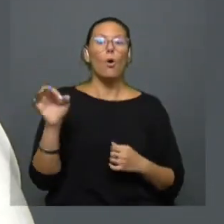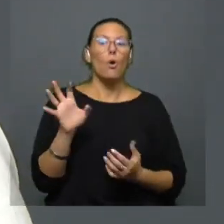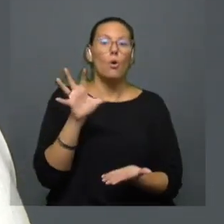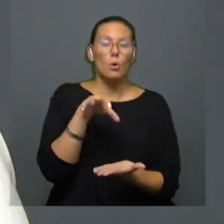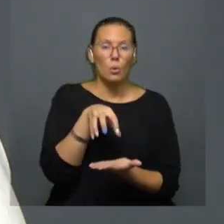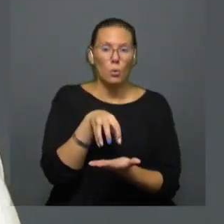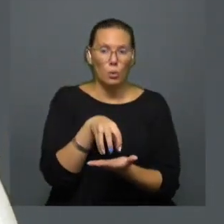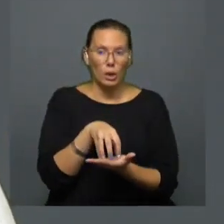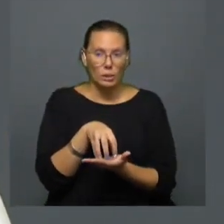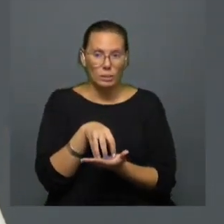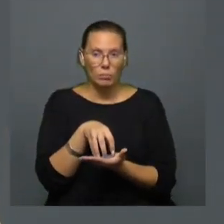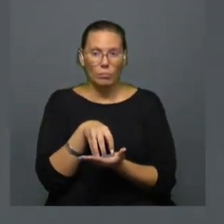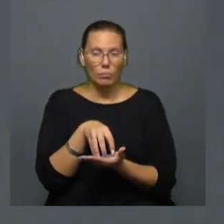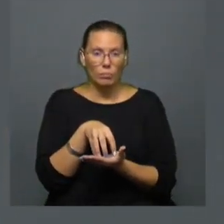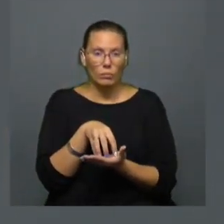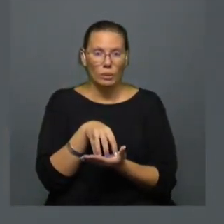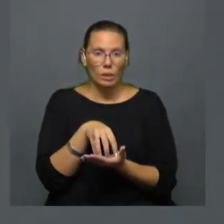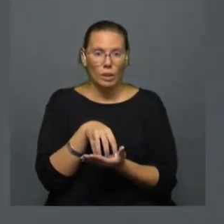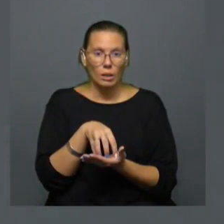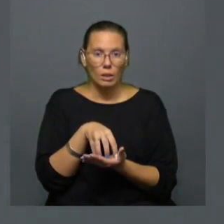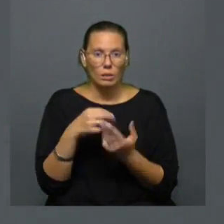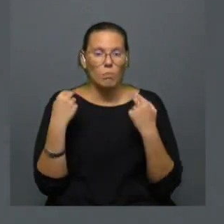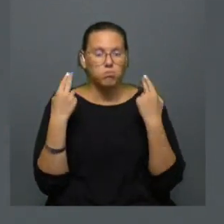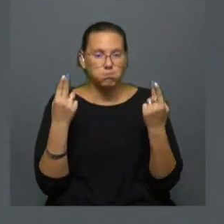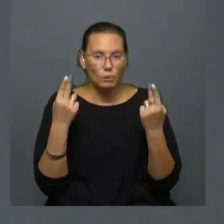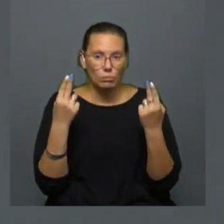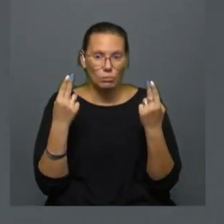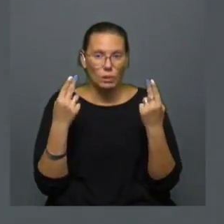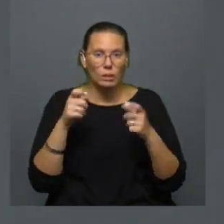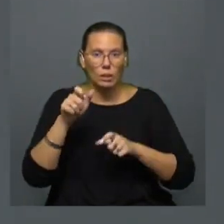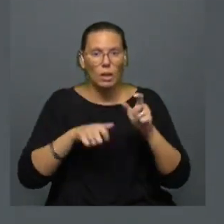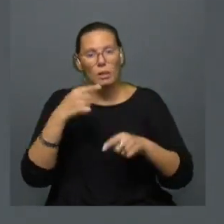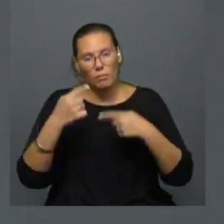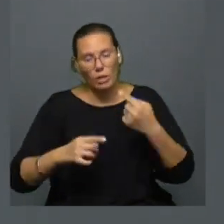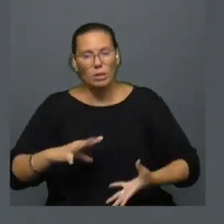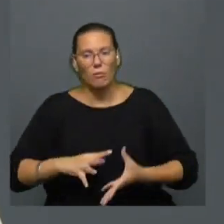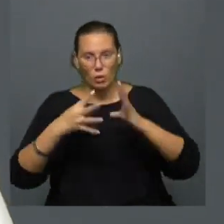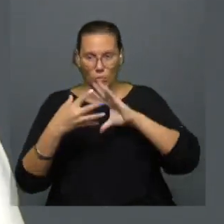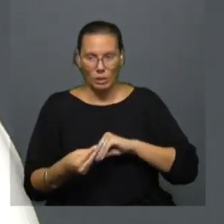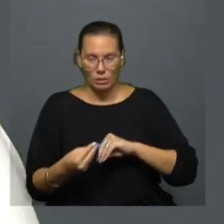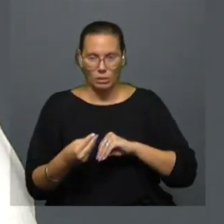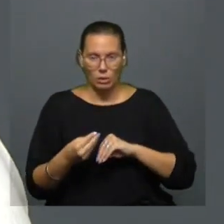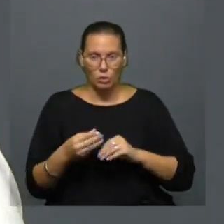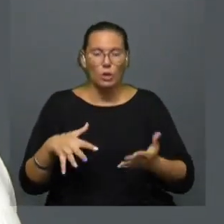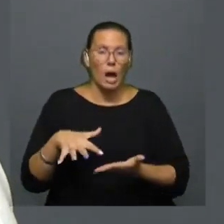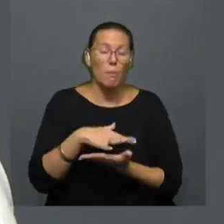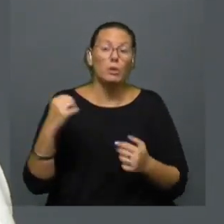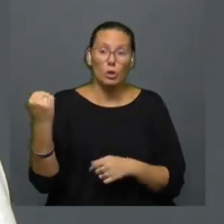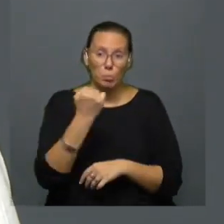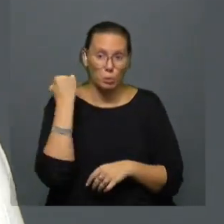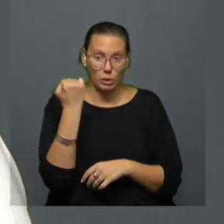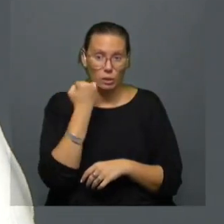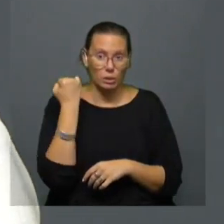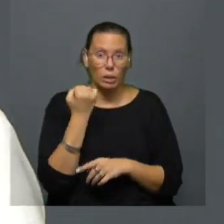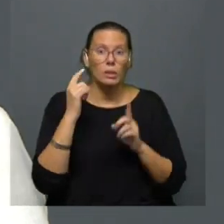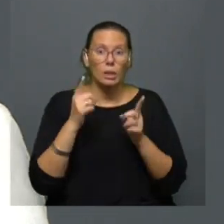donde se llevó adelante la resistencia popular de las más diferentes maneras. Es decir, son ámbitos importantes, ¿no? Porque